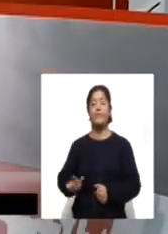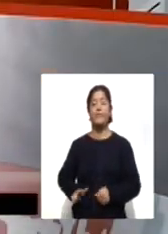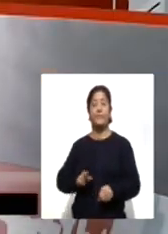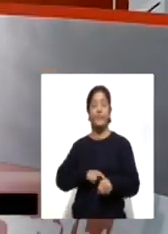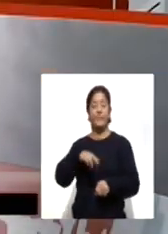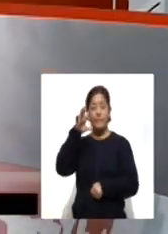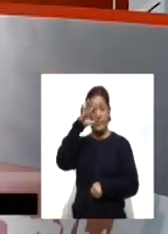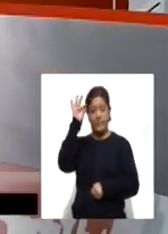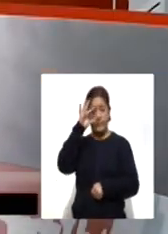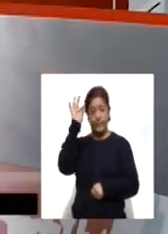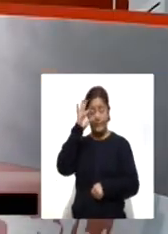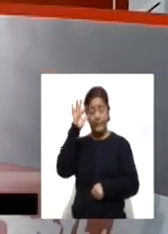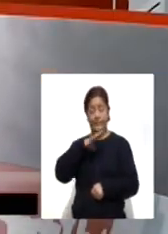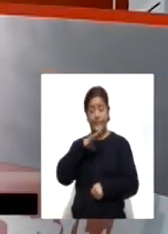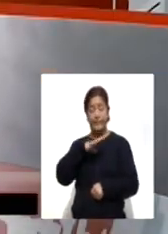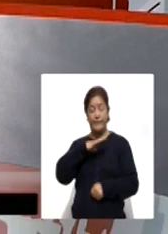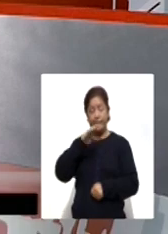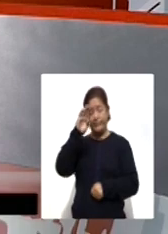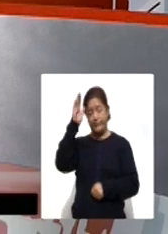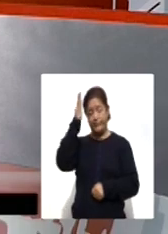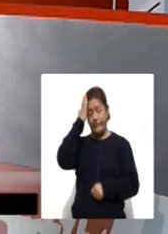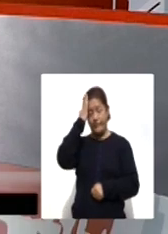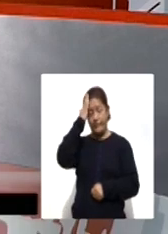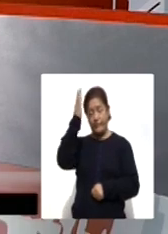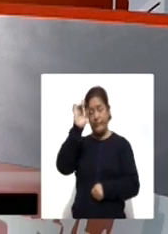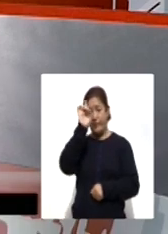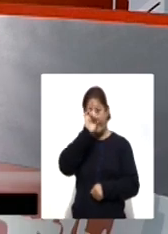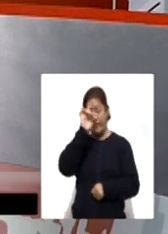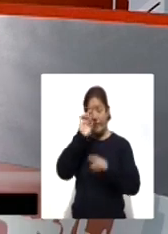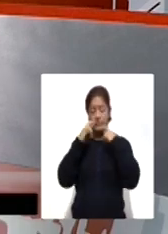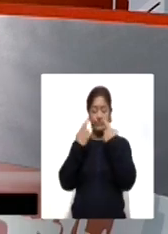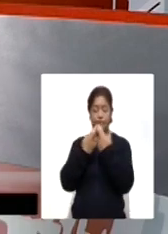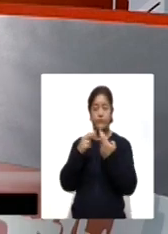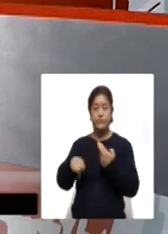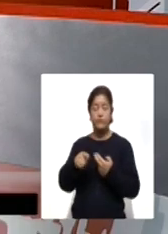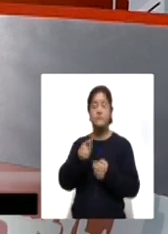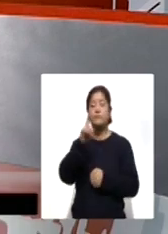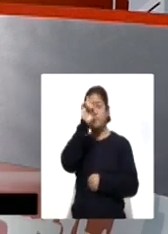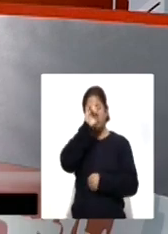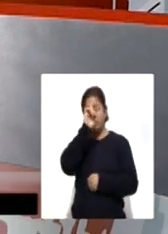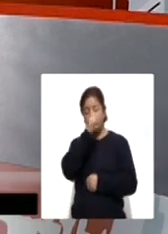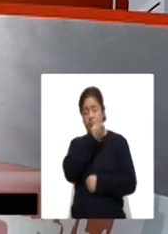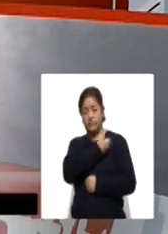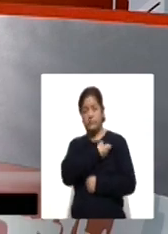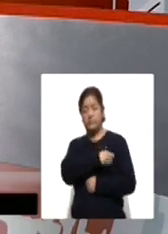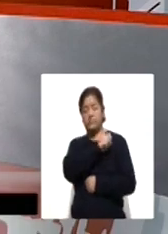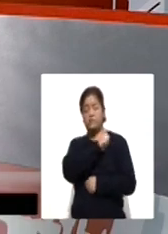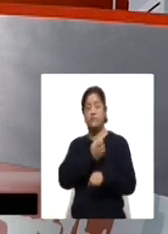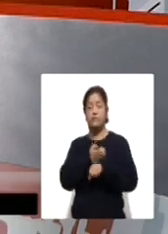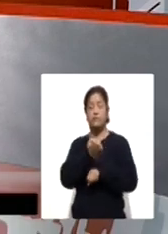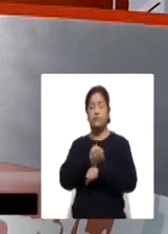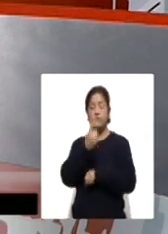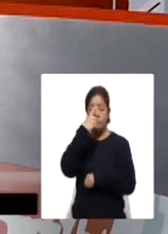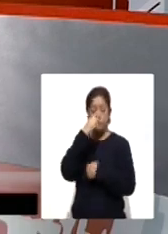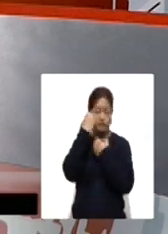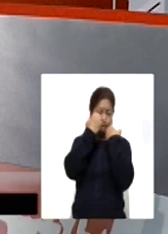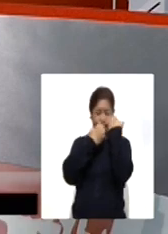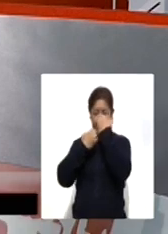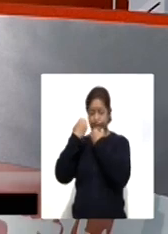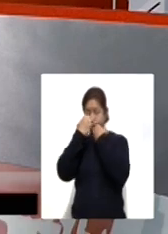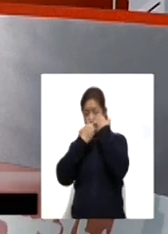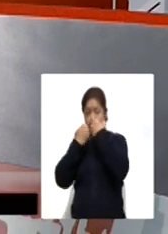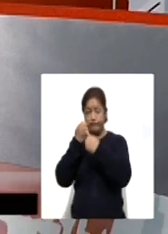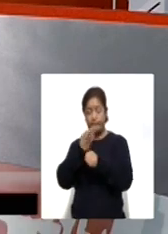Mena encabezó la sesión del Consejo Estatal de Salud para analizar precisamente la situación del estado ante la pandemia